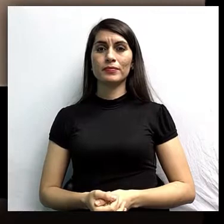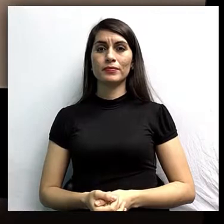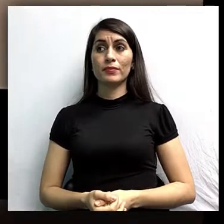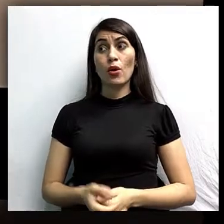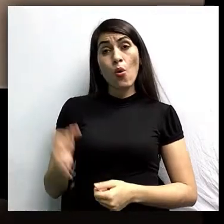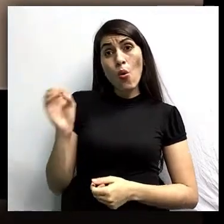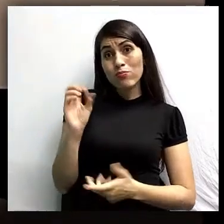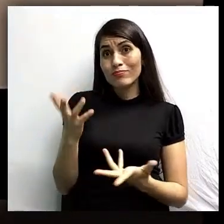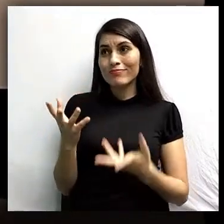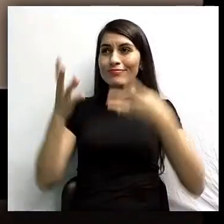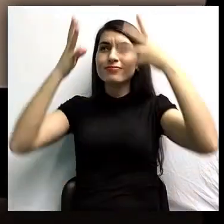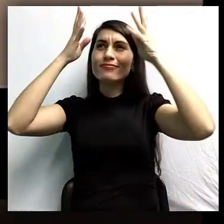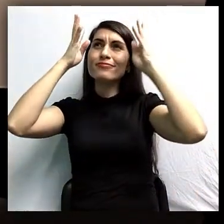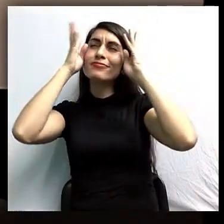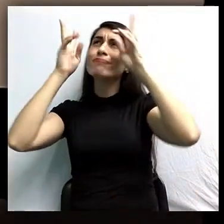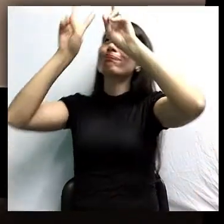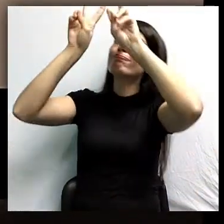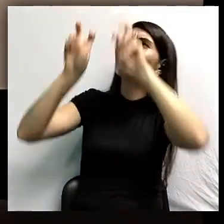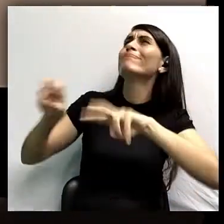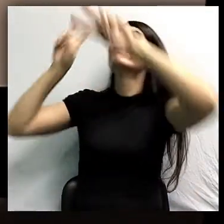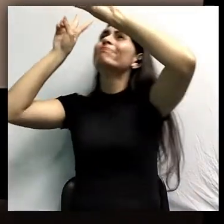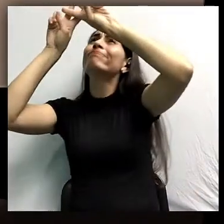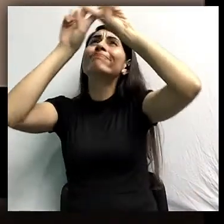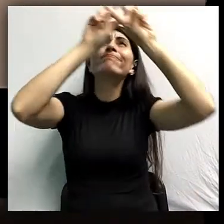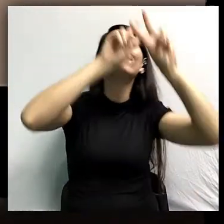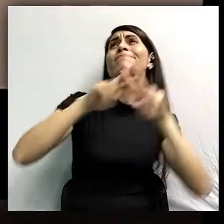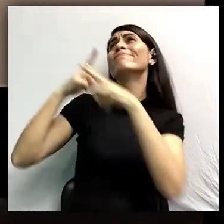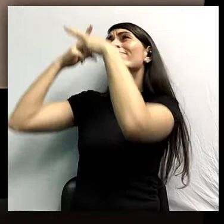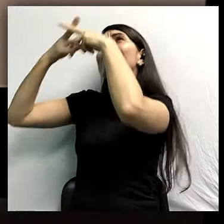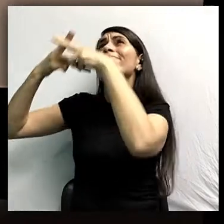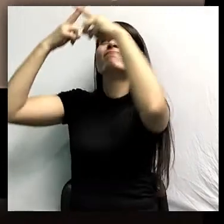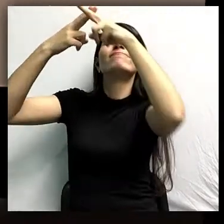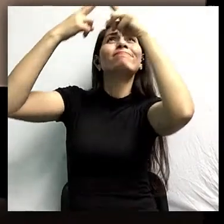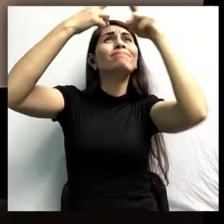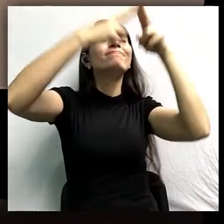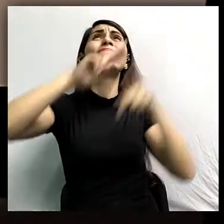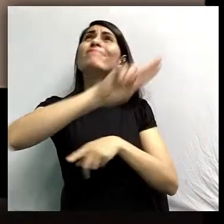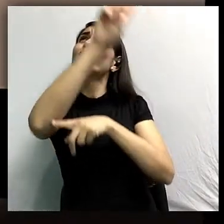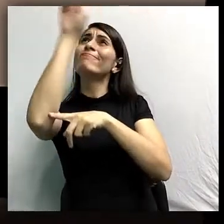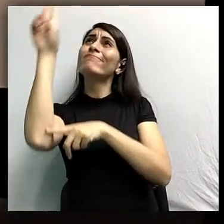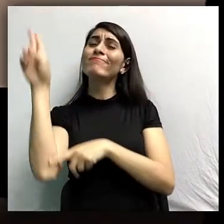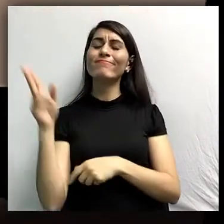O princesas astrónomas que pongan nombres a todas las estrellas del universo.